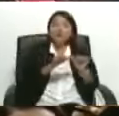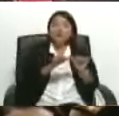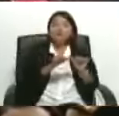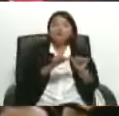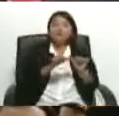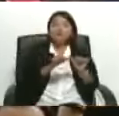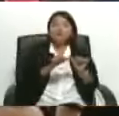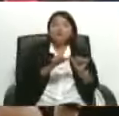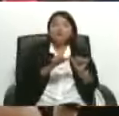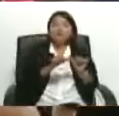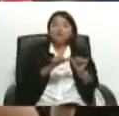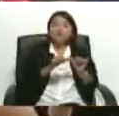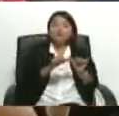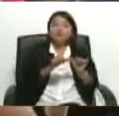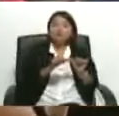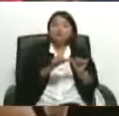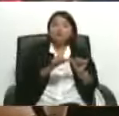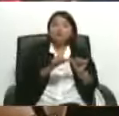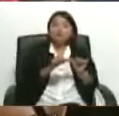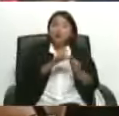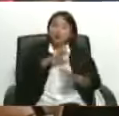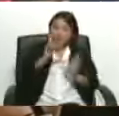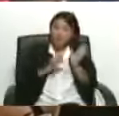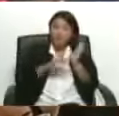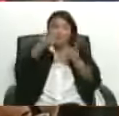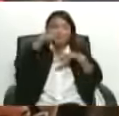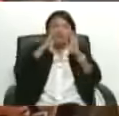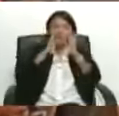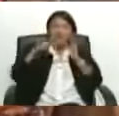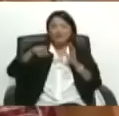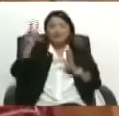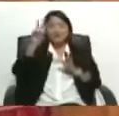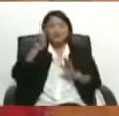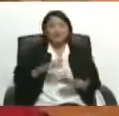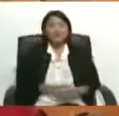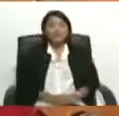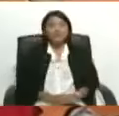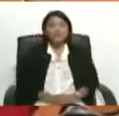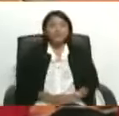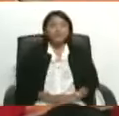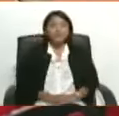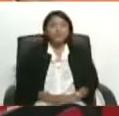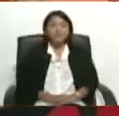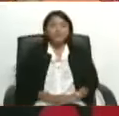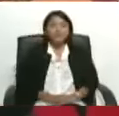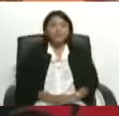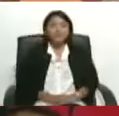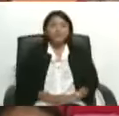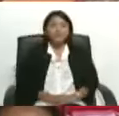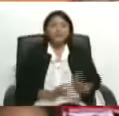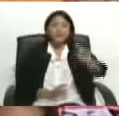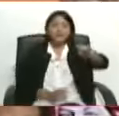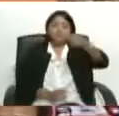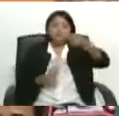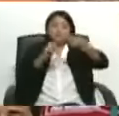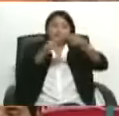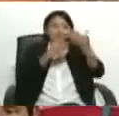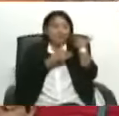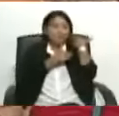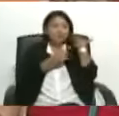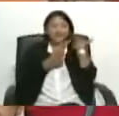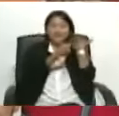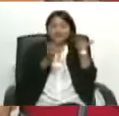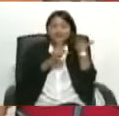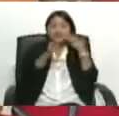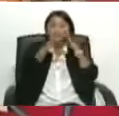productivo de plena cobertura para la comunidad nacional. Punto. El principio de la